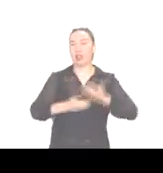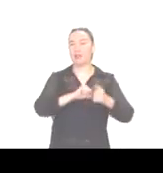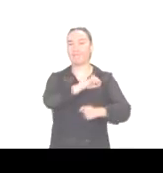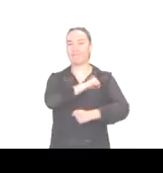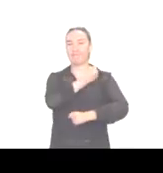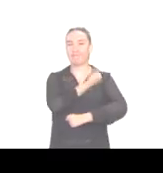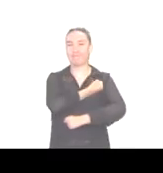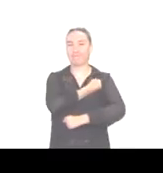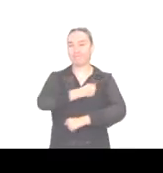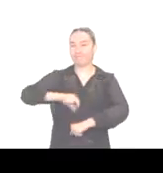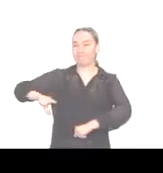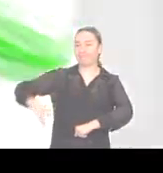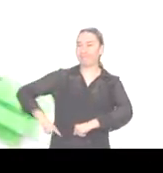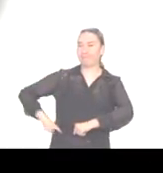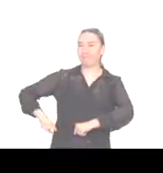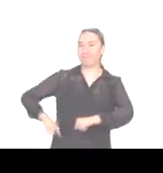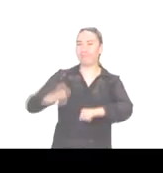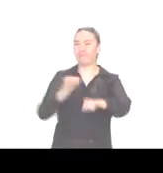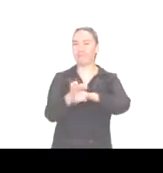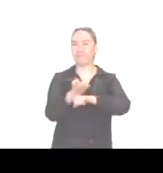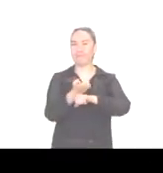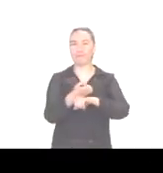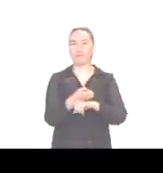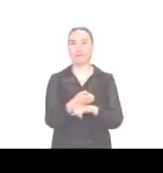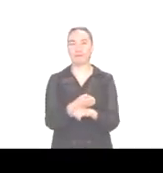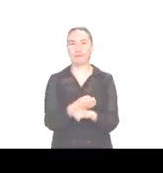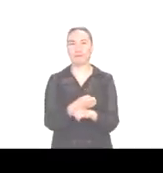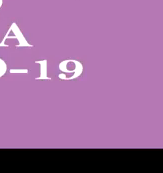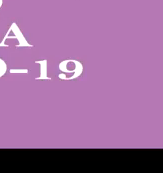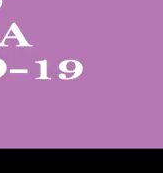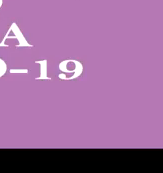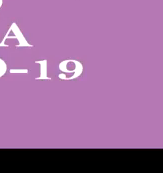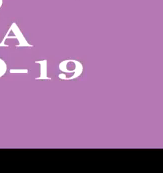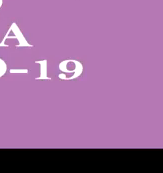casa. Servicios de Salud. Gobierno del Estado.